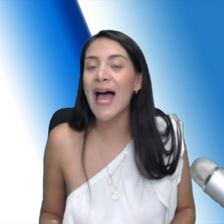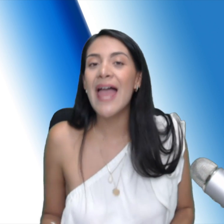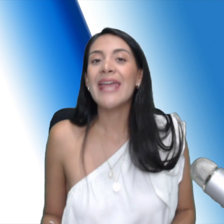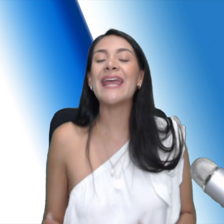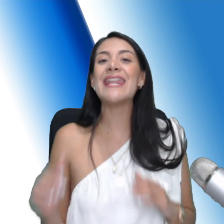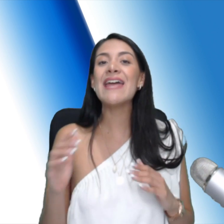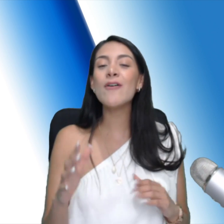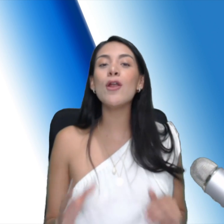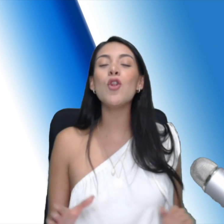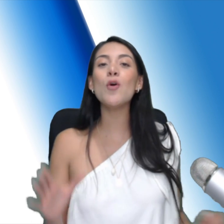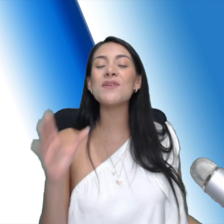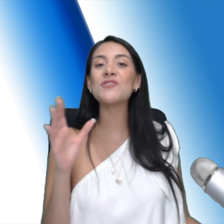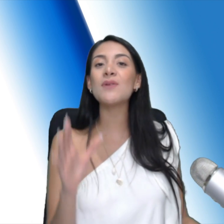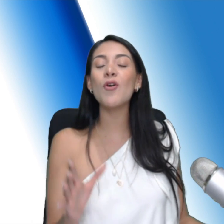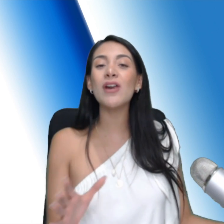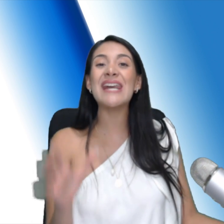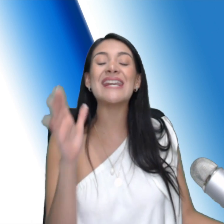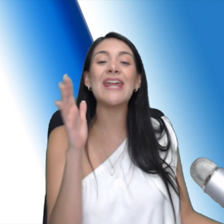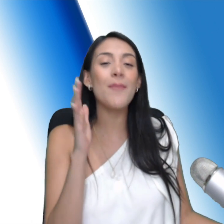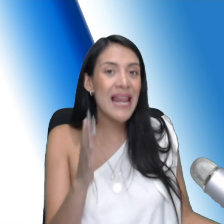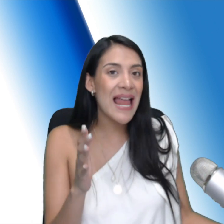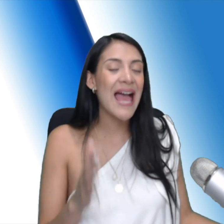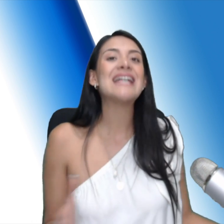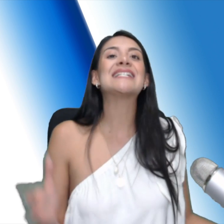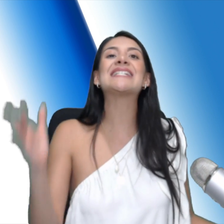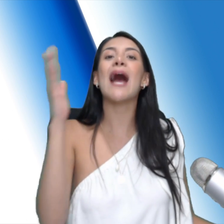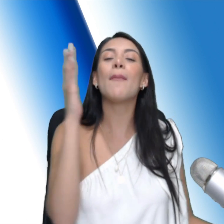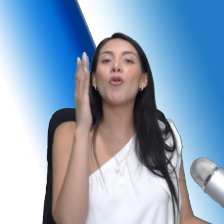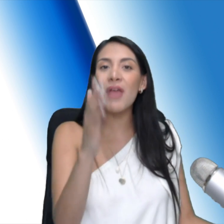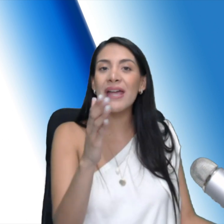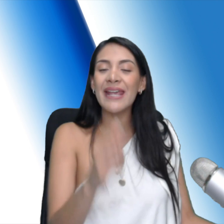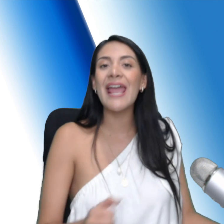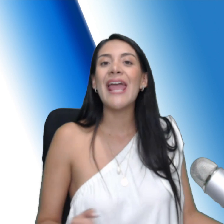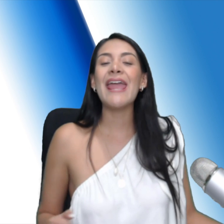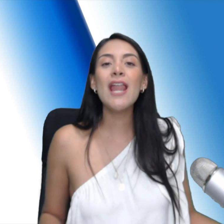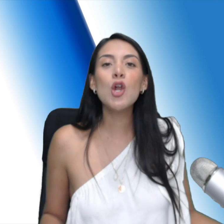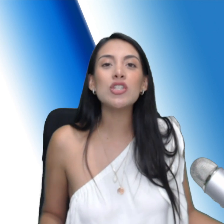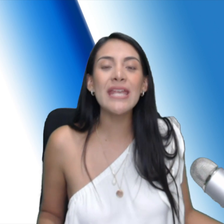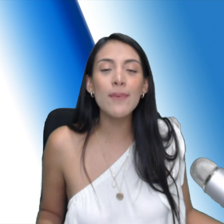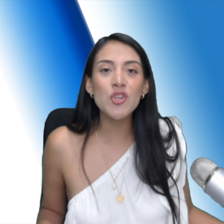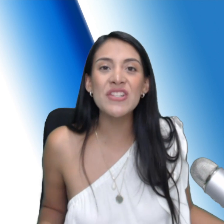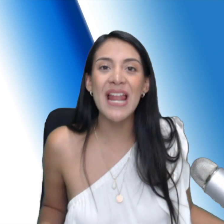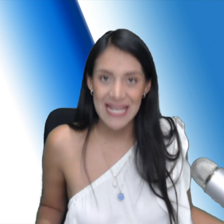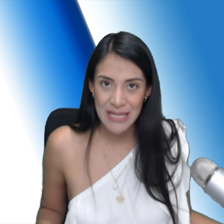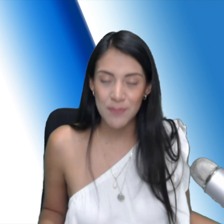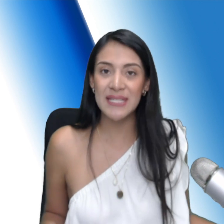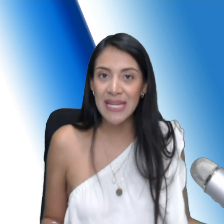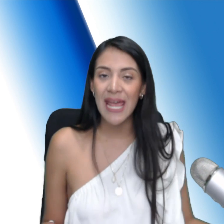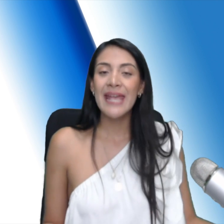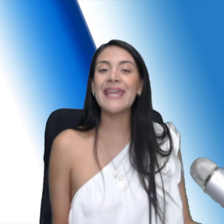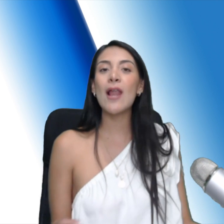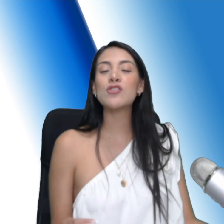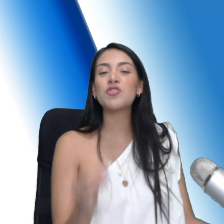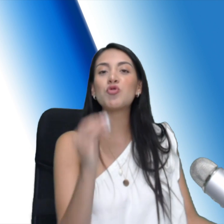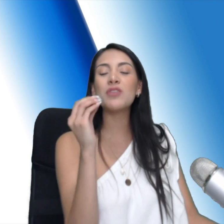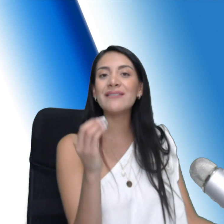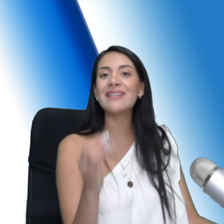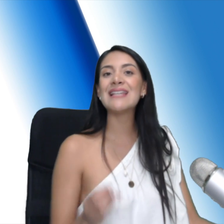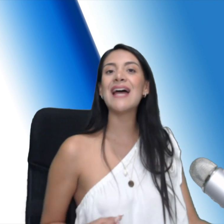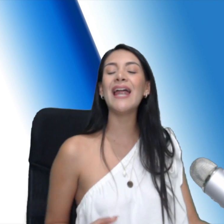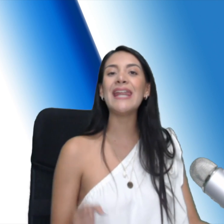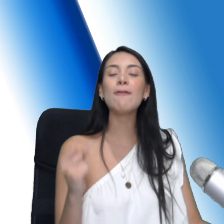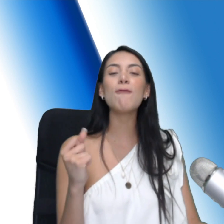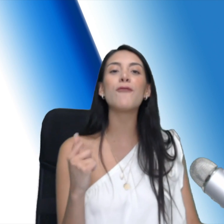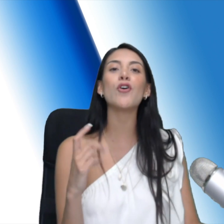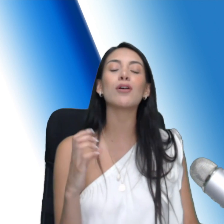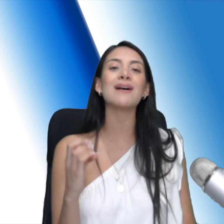resulta que el día de hoy López Obrador revela Sabotaje en los libros de la sepsi que a los estudiantes